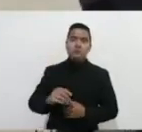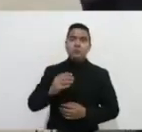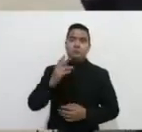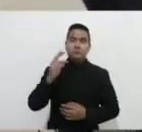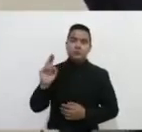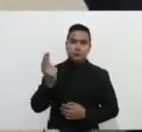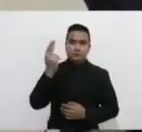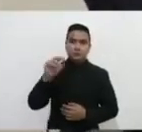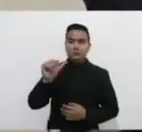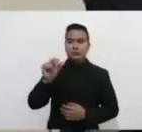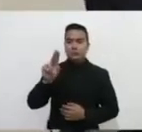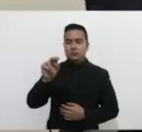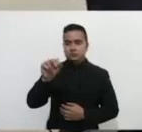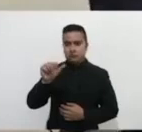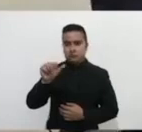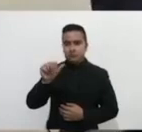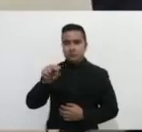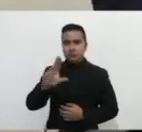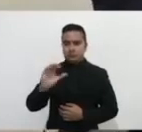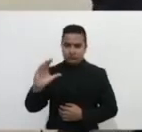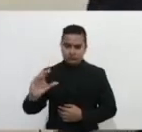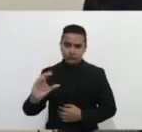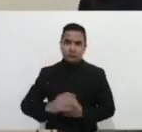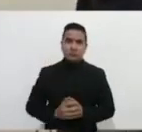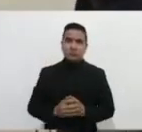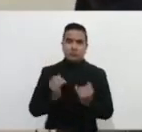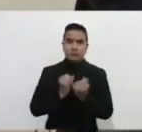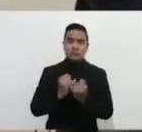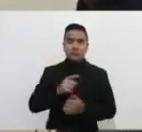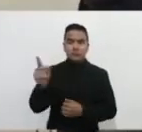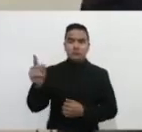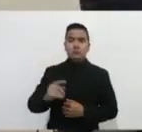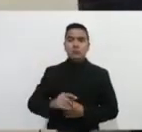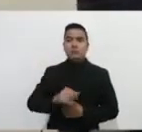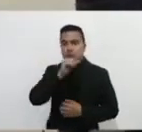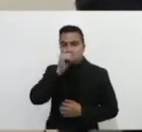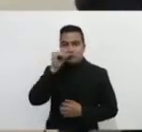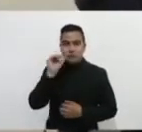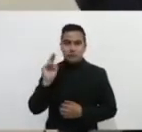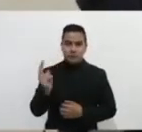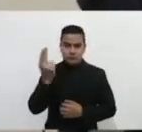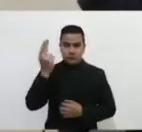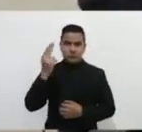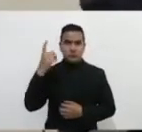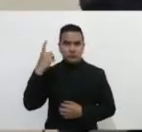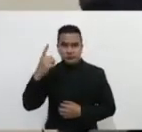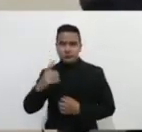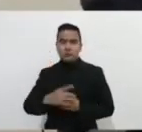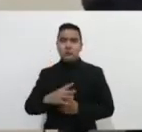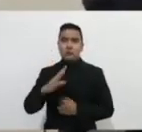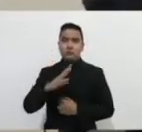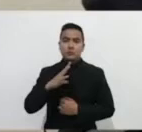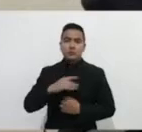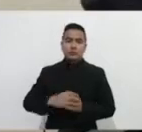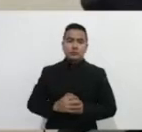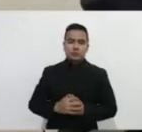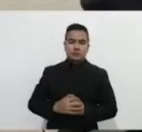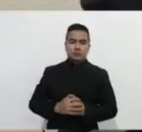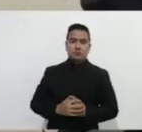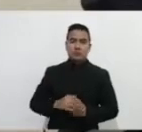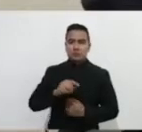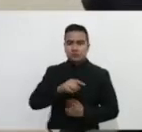por la Universidad Anáhuac, licenciada en Derecho por la Universidad Juárez del Estado de Durango y especialista en